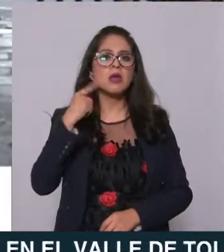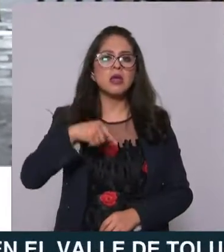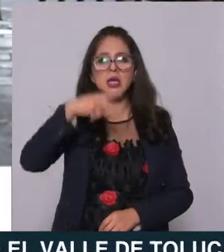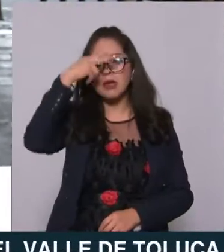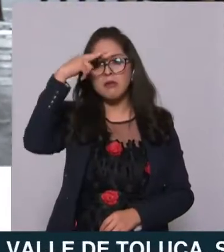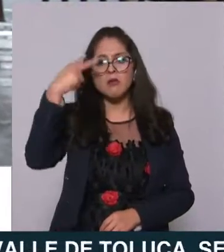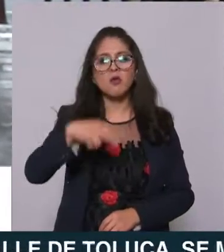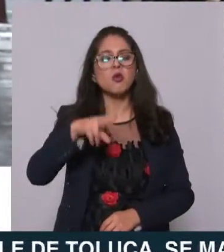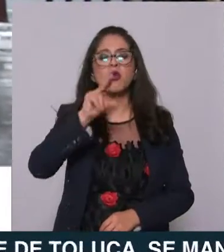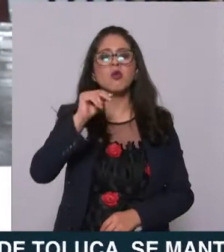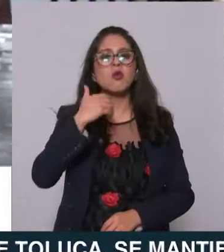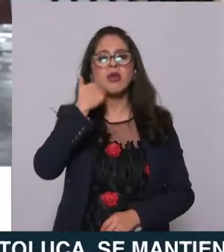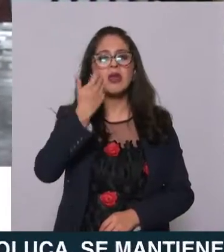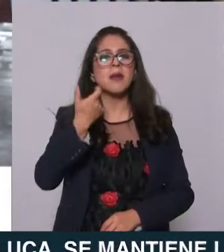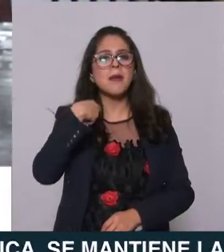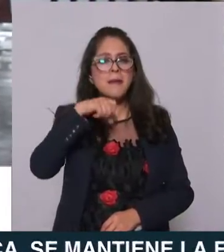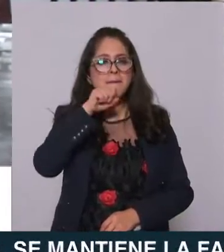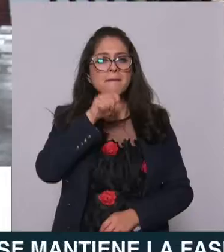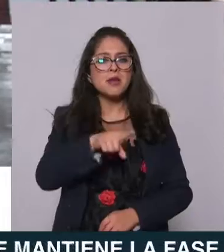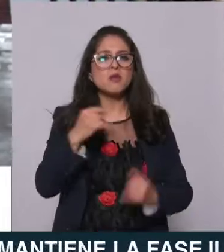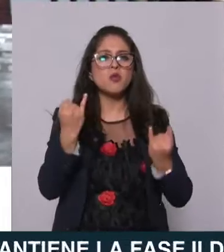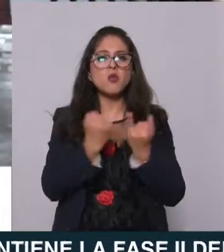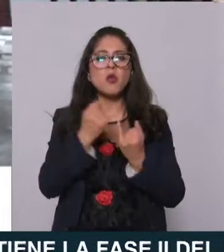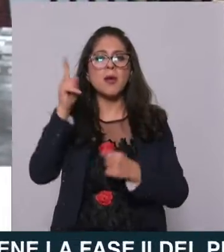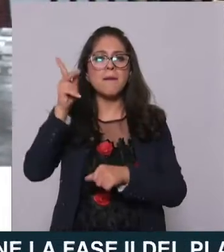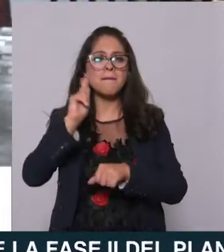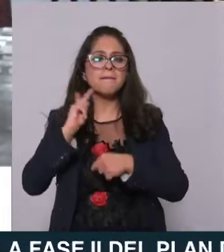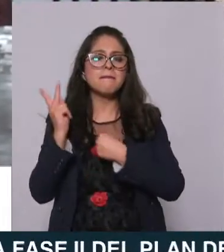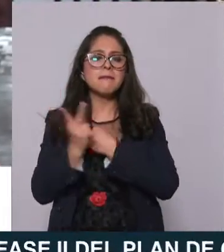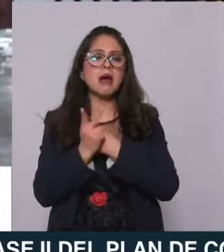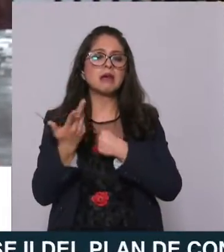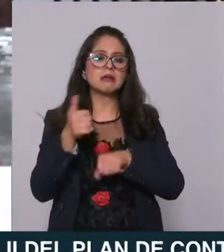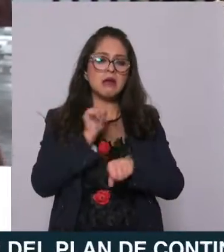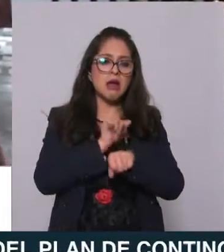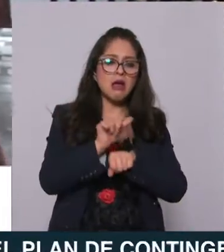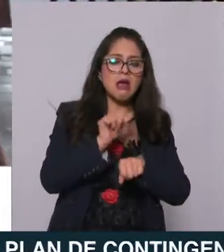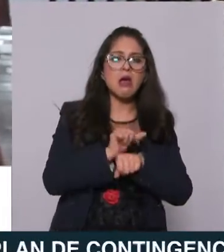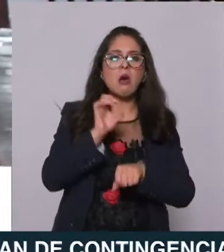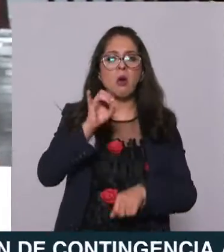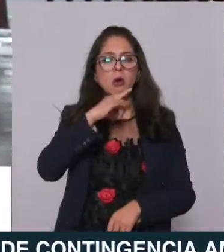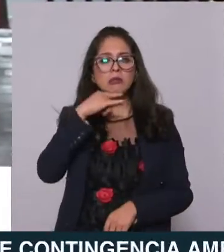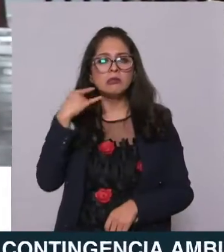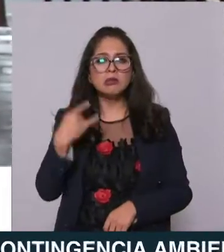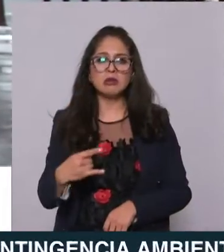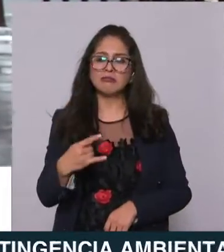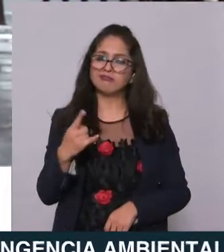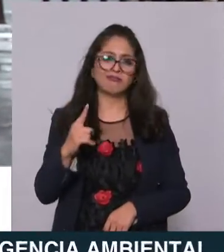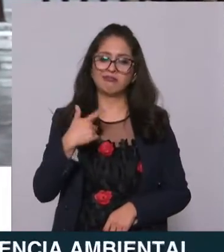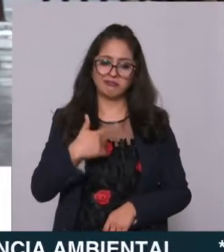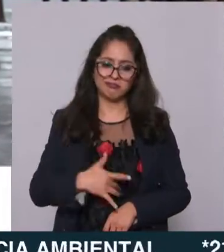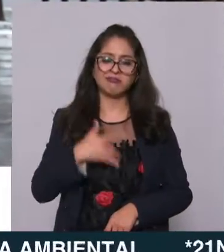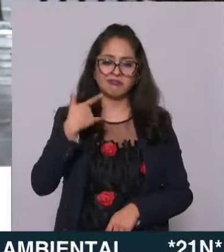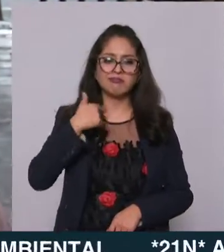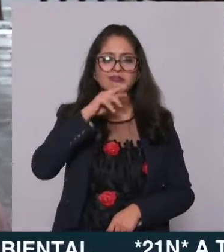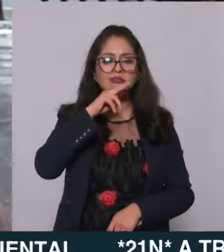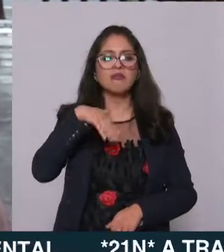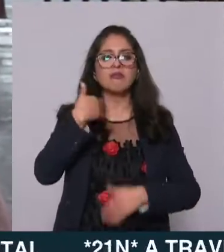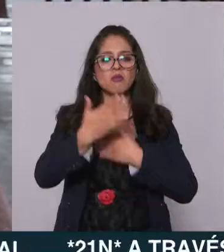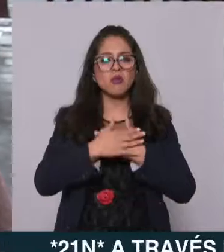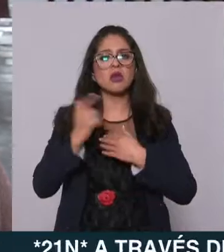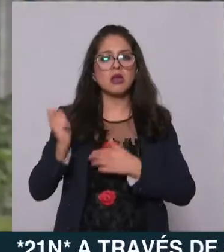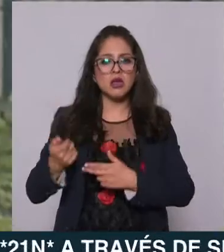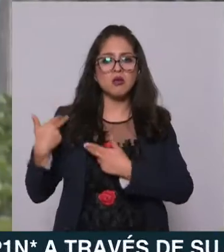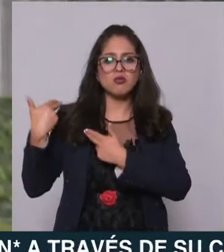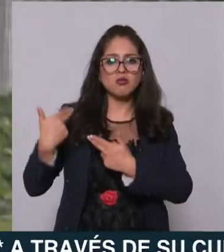lleguemos a donde, como está Argentina, como está Chile. Eso me preocupa mucho porque vienen